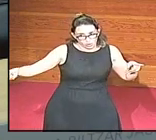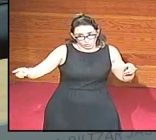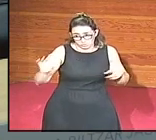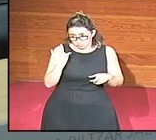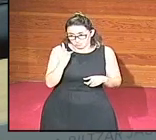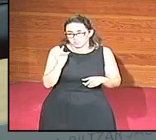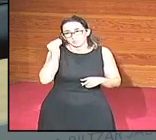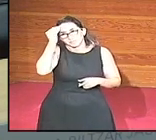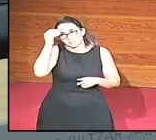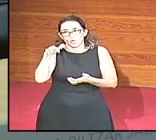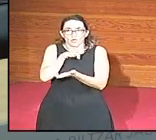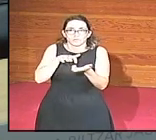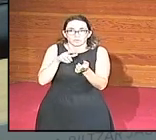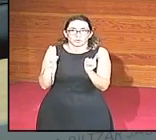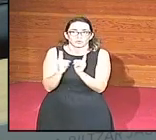no va a ser un conflicto corto,